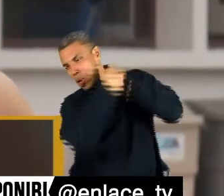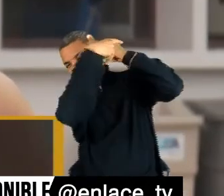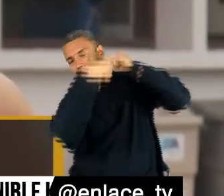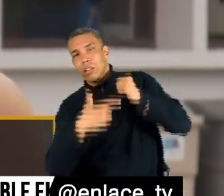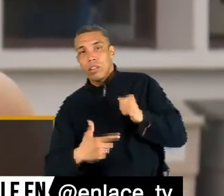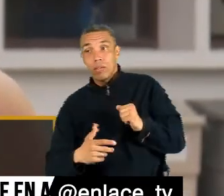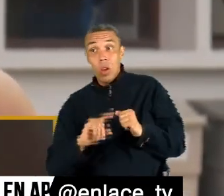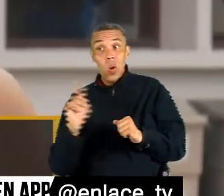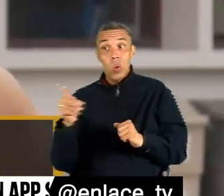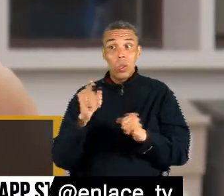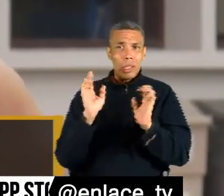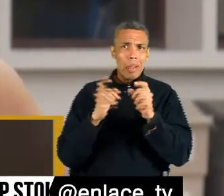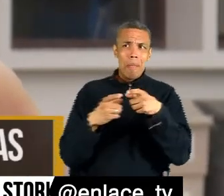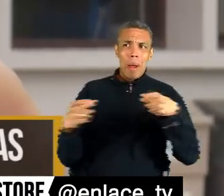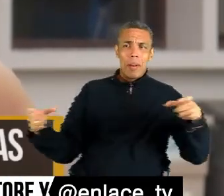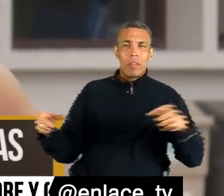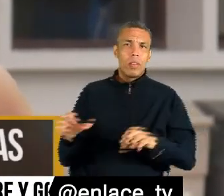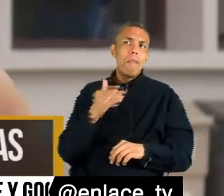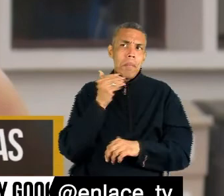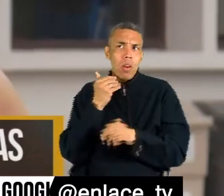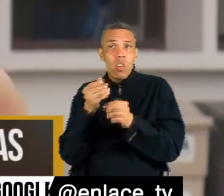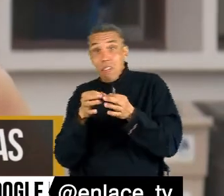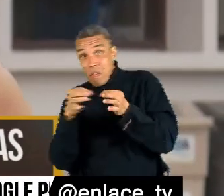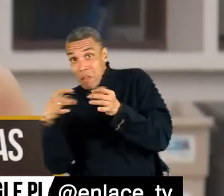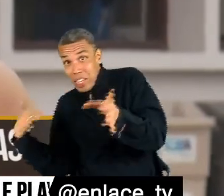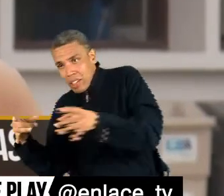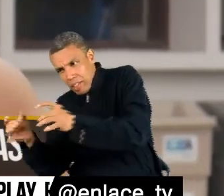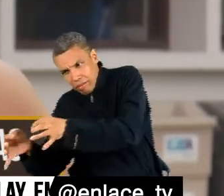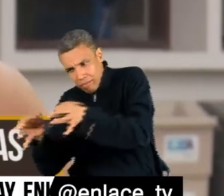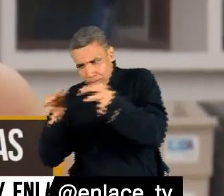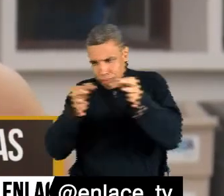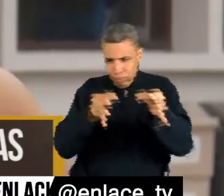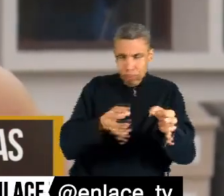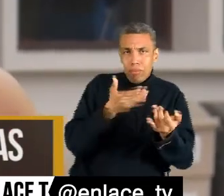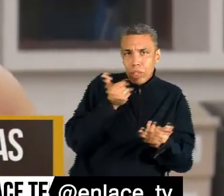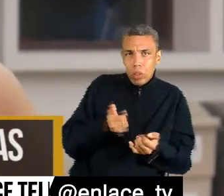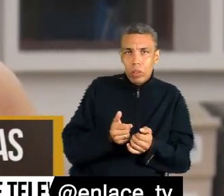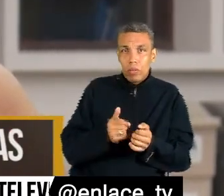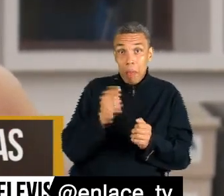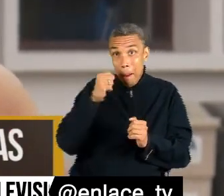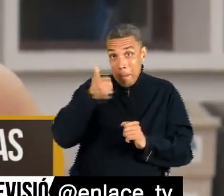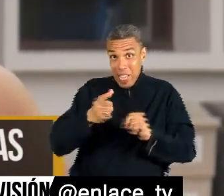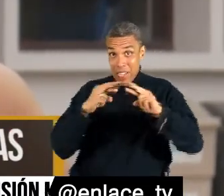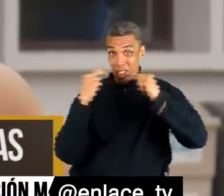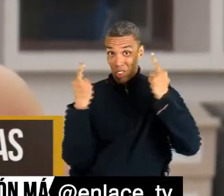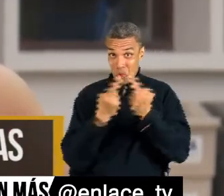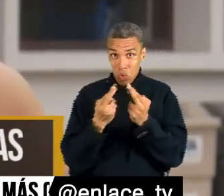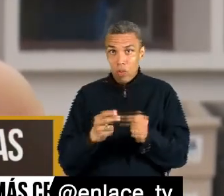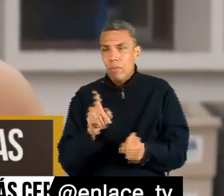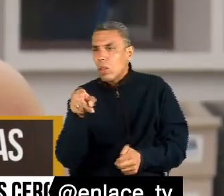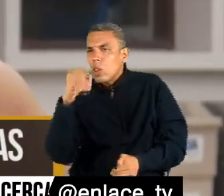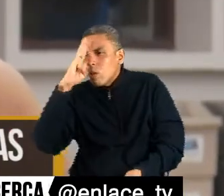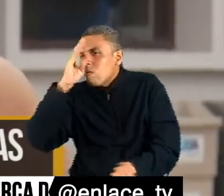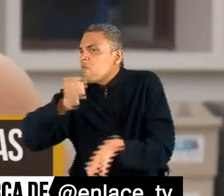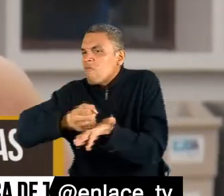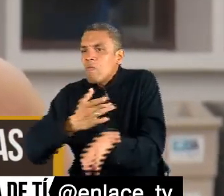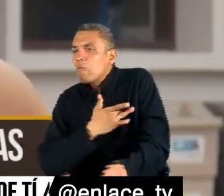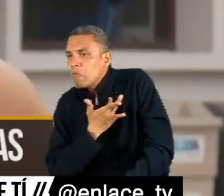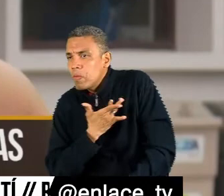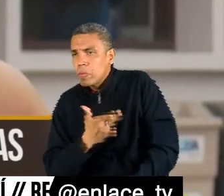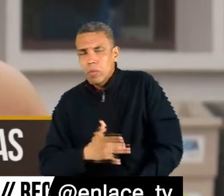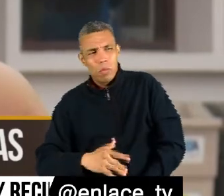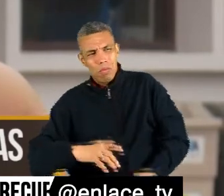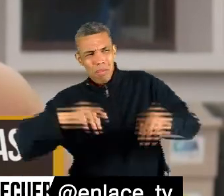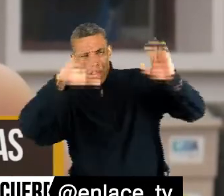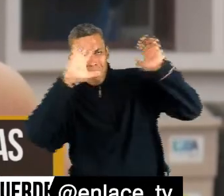las inquietudes, cuáles trataremos de alguna manera darles la mejor explicación posible,